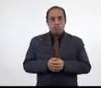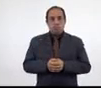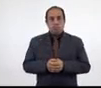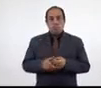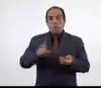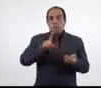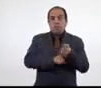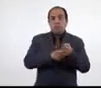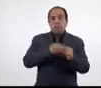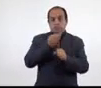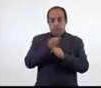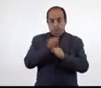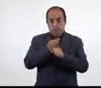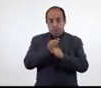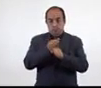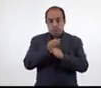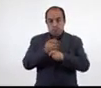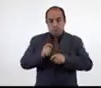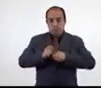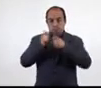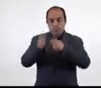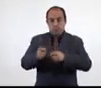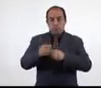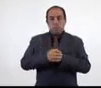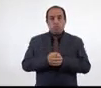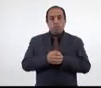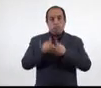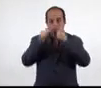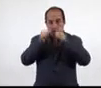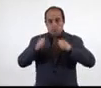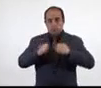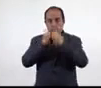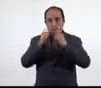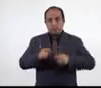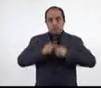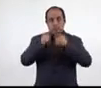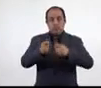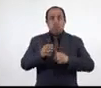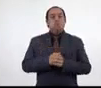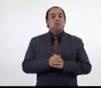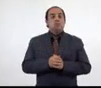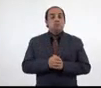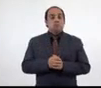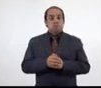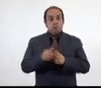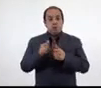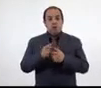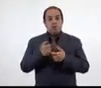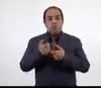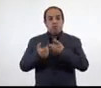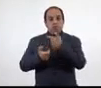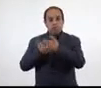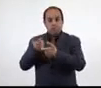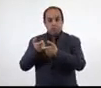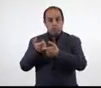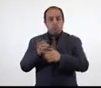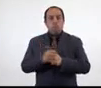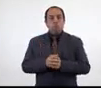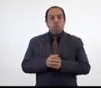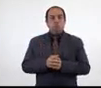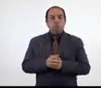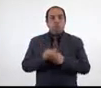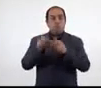Particularmente en este momento hemos dado medidas emergentes, hemos entregado las medidas de tipo económicas asociadas